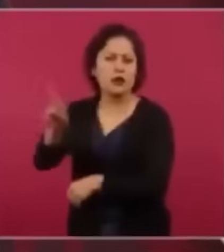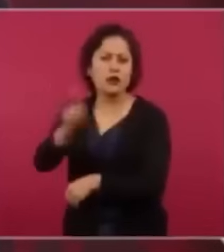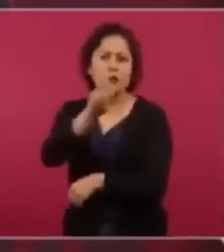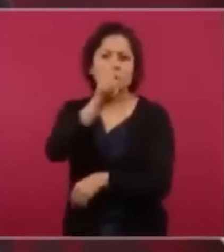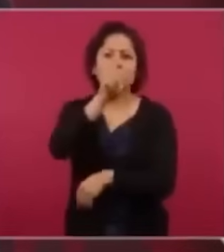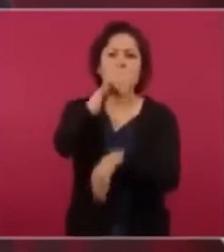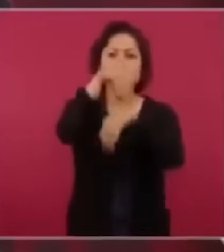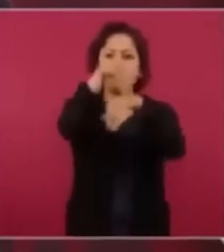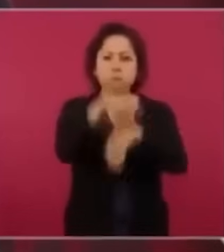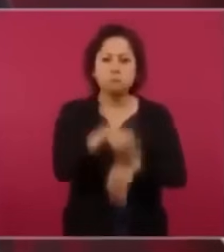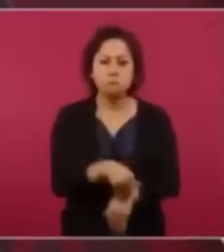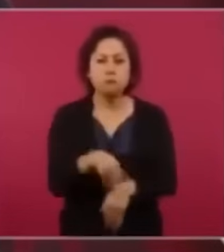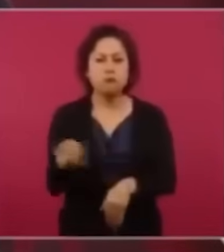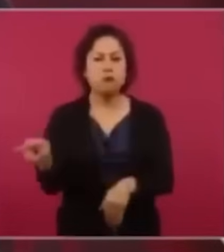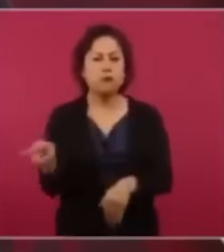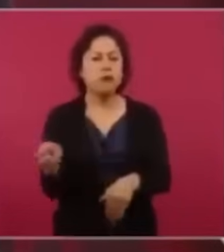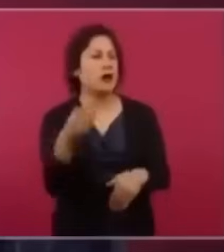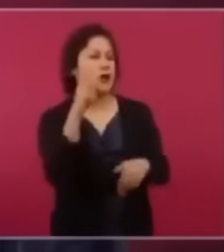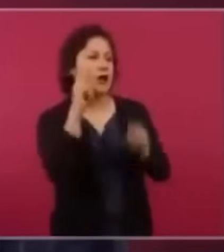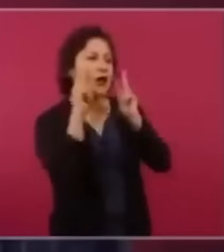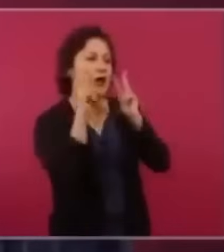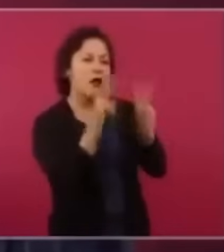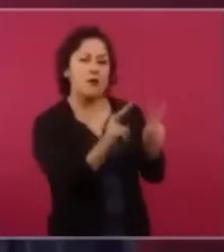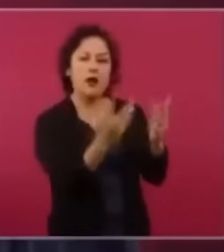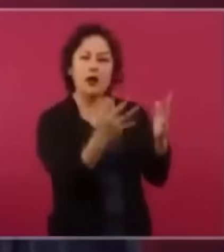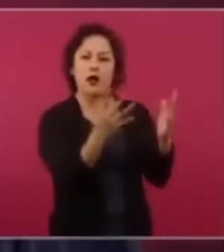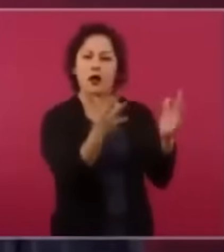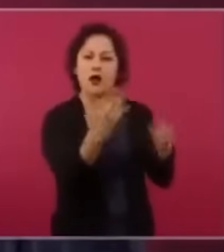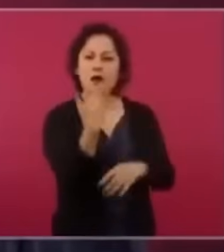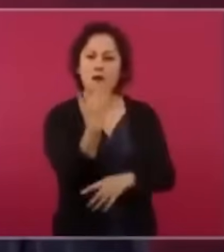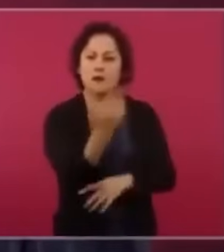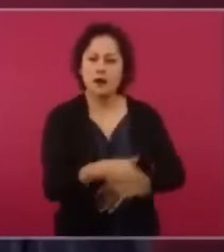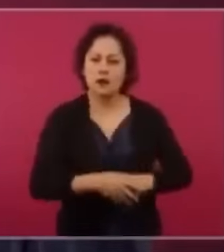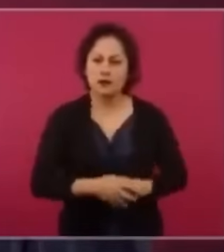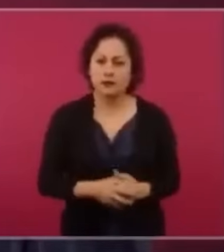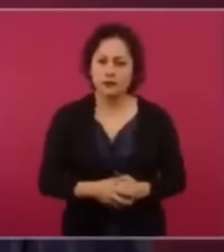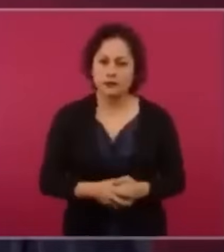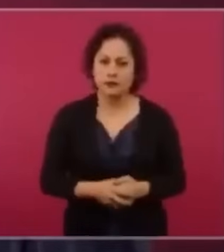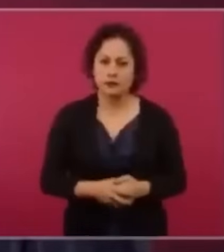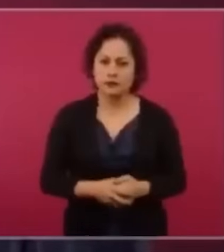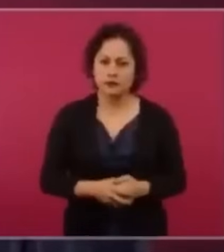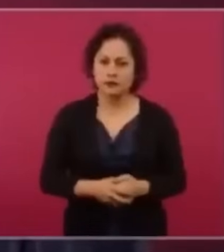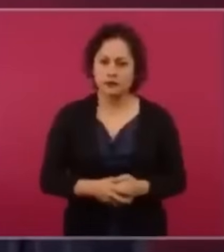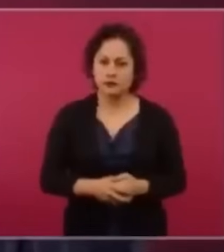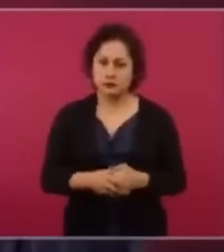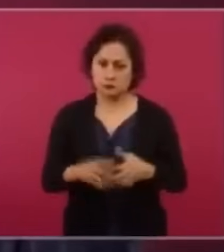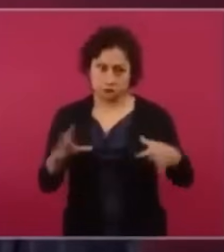y aplaudidores, le quemaban incienso a Calderón.